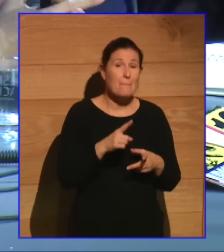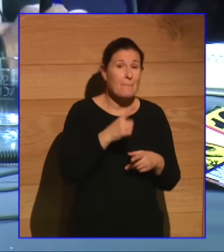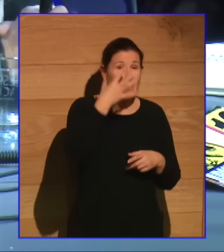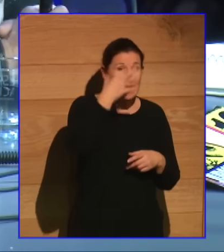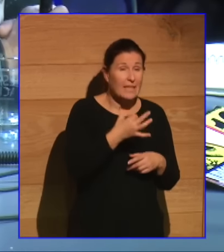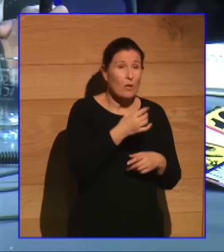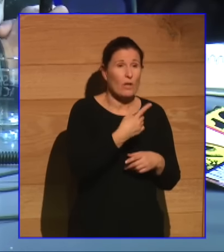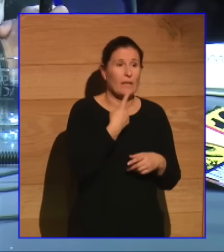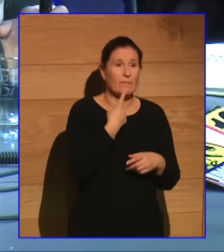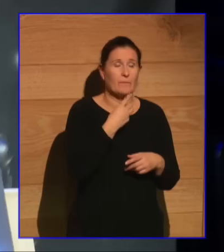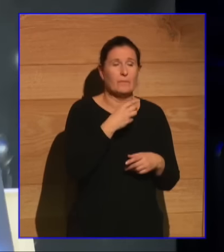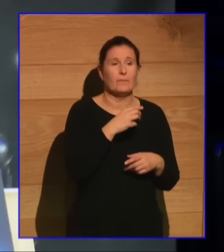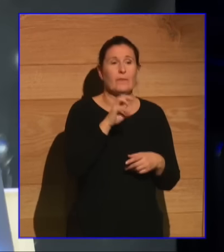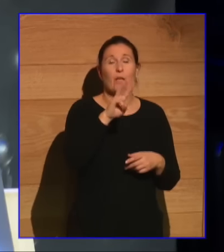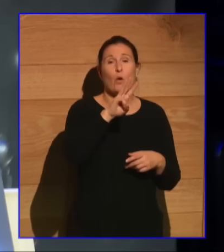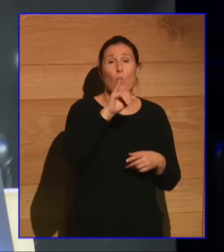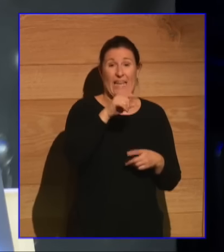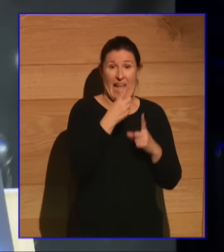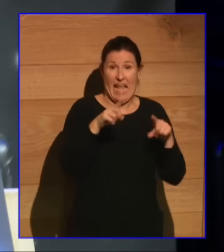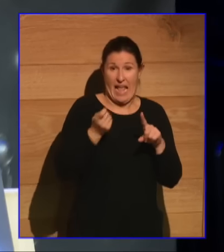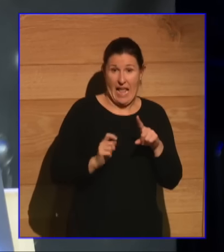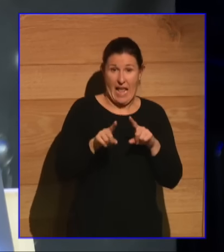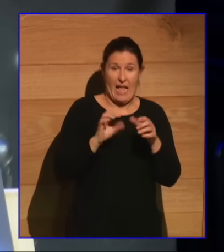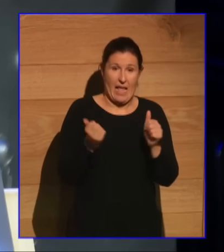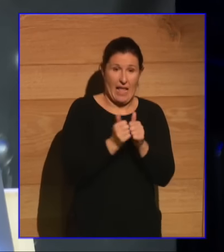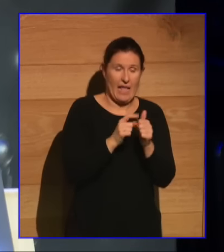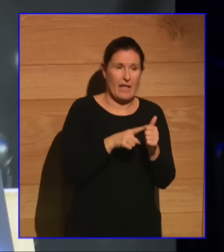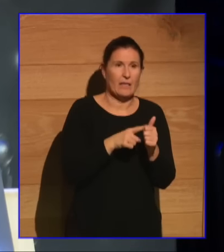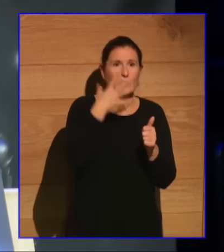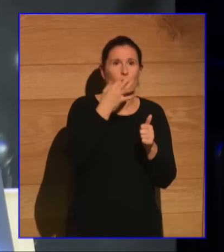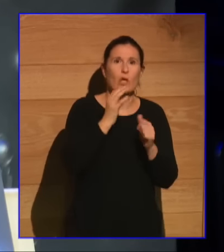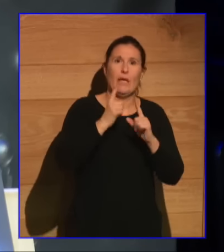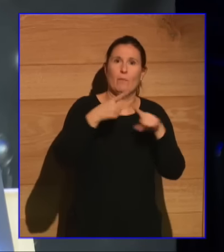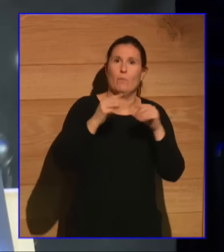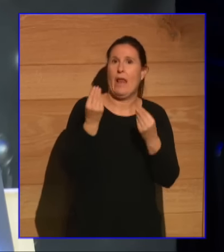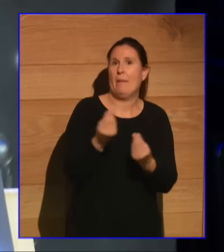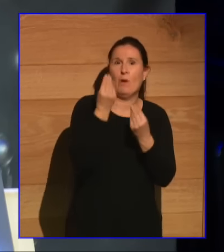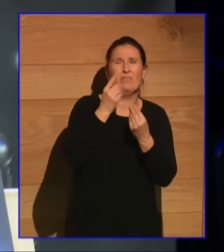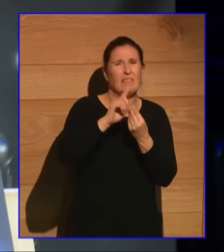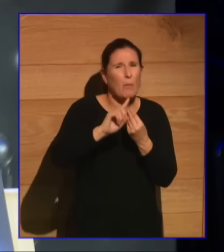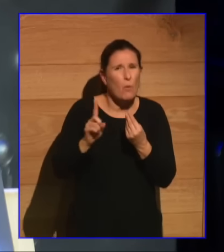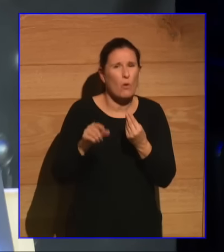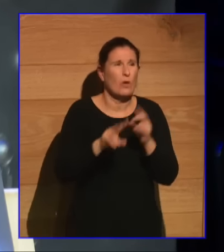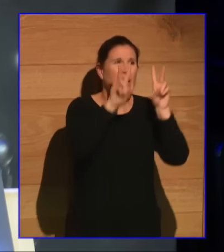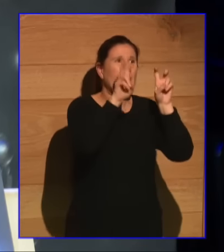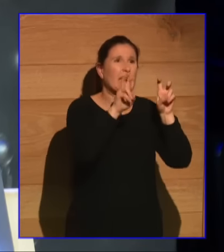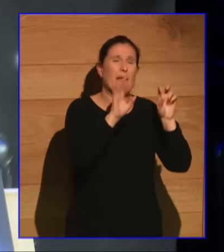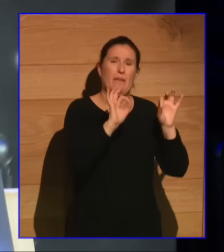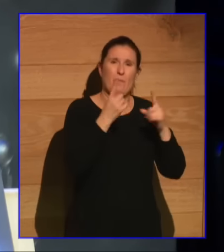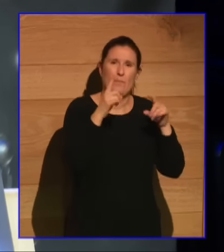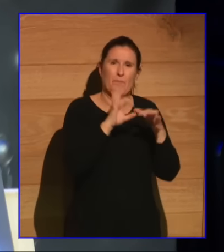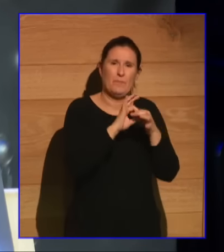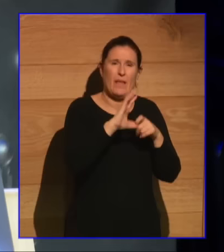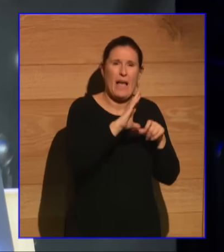también de Williams tal vez no sea su banda sonora más inspirada y el tema, por ejemplo, africano no